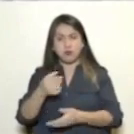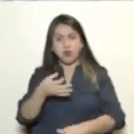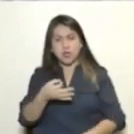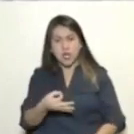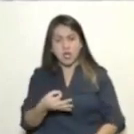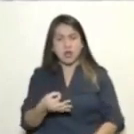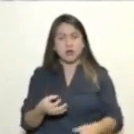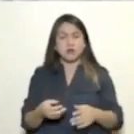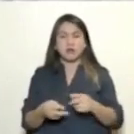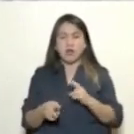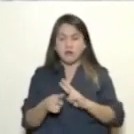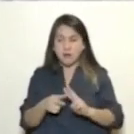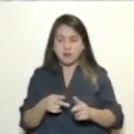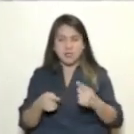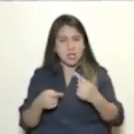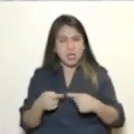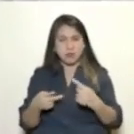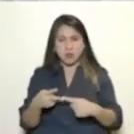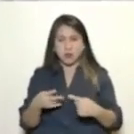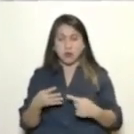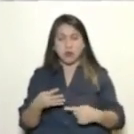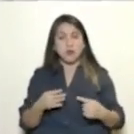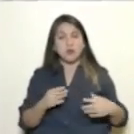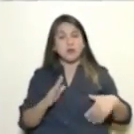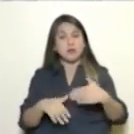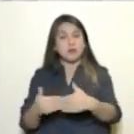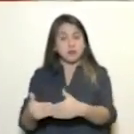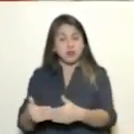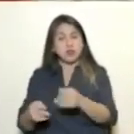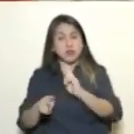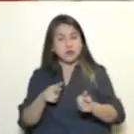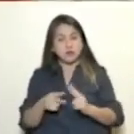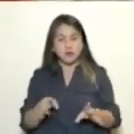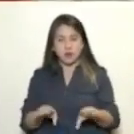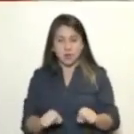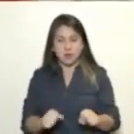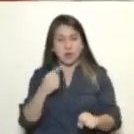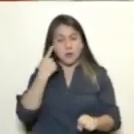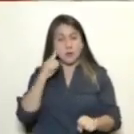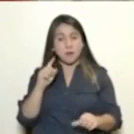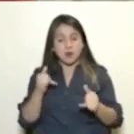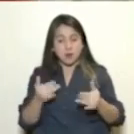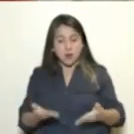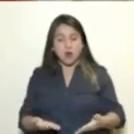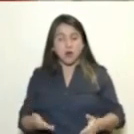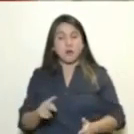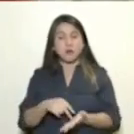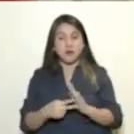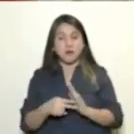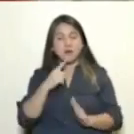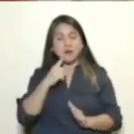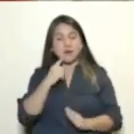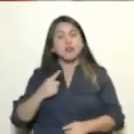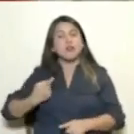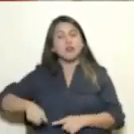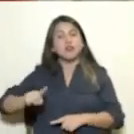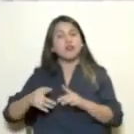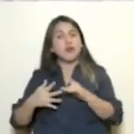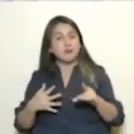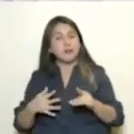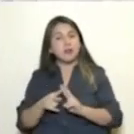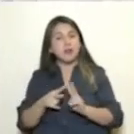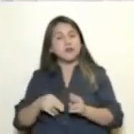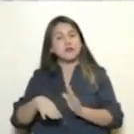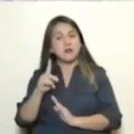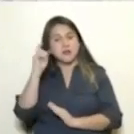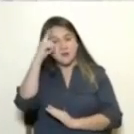esto, vamos a hacer lo otro, y se avanzó y se resolvió. Pero ahora la crisis tiene otro elemento que la hace más difícil, más complicada.